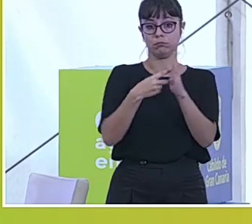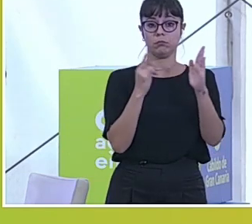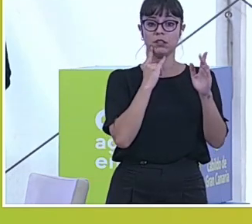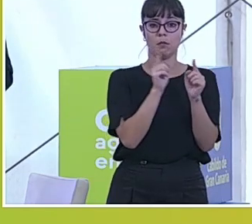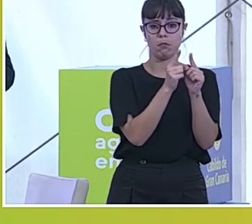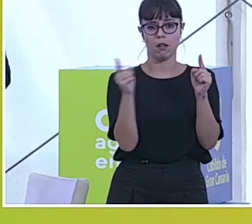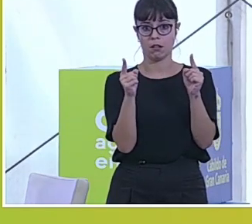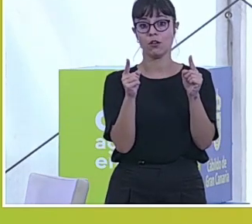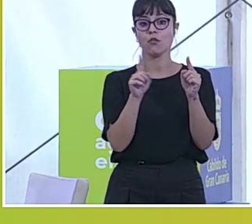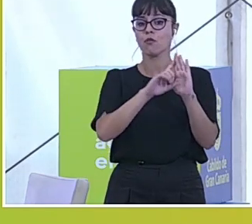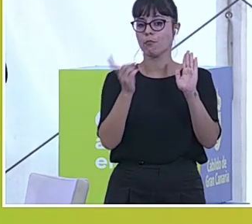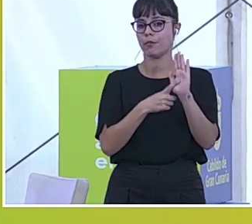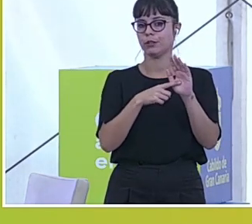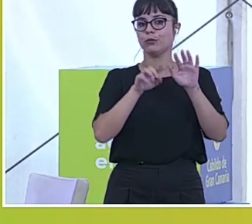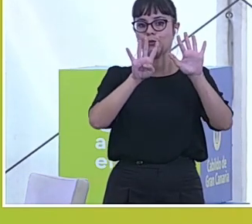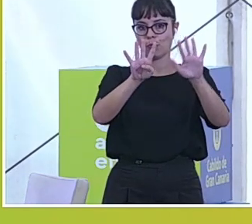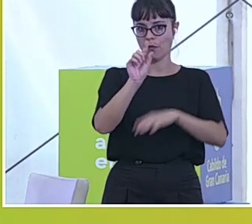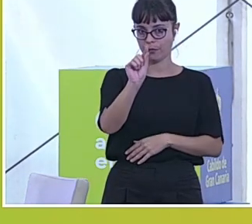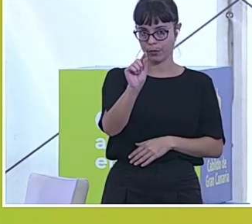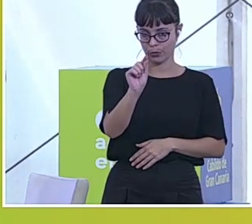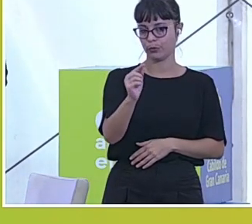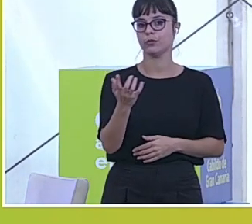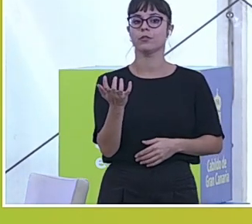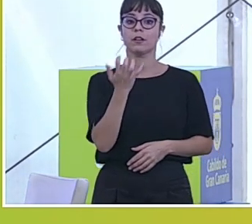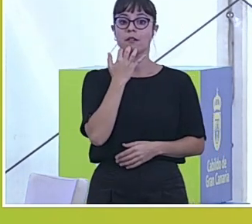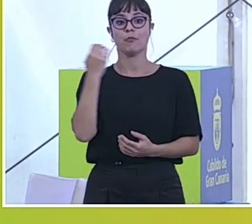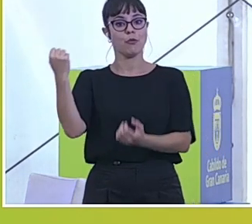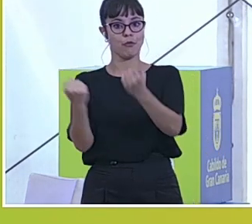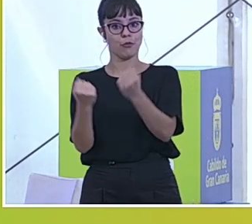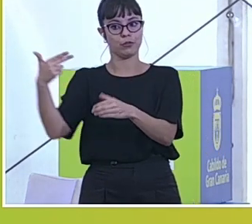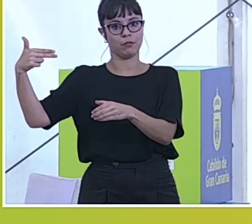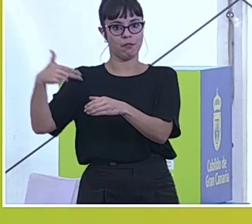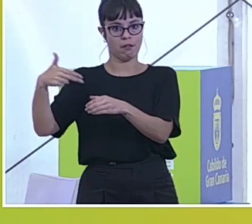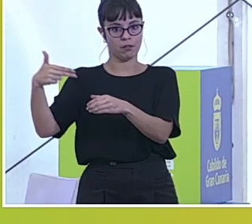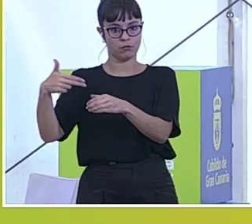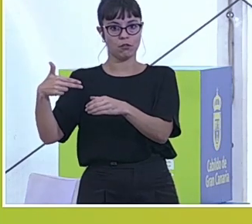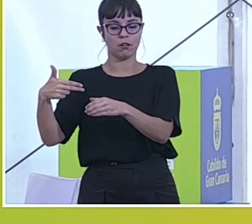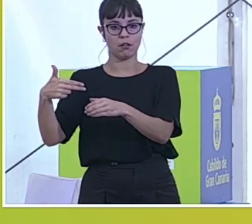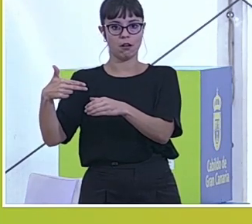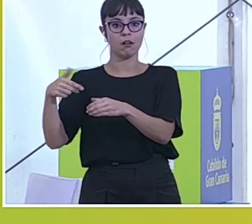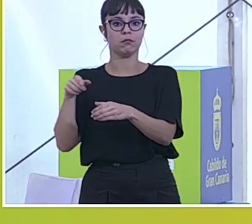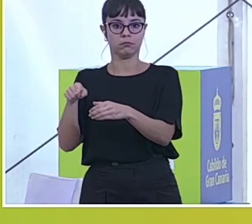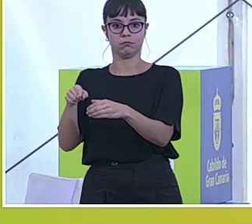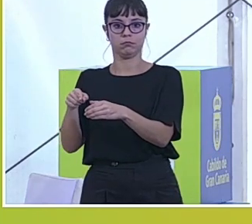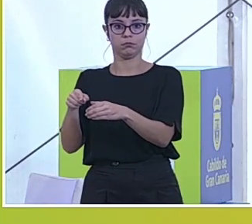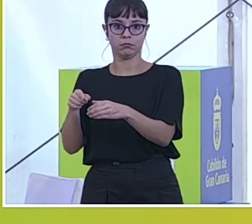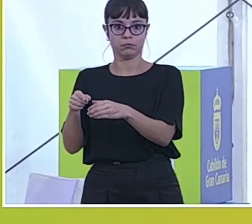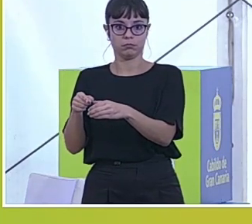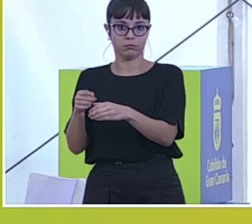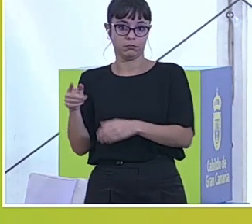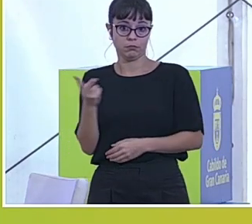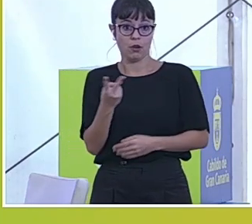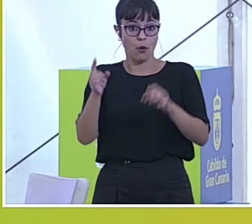vendría a ser como el tiempo de recarga de un coche de gasolina o de gasoil, ¿vale? Aquí en esta tabla hemos hecho